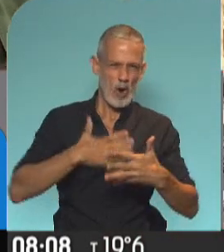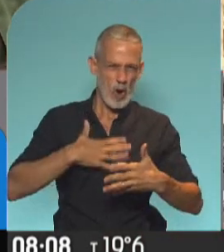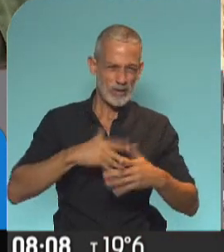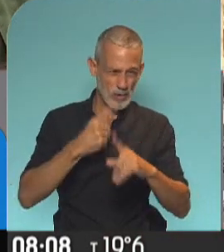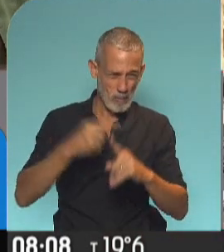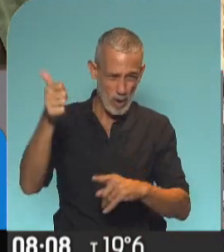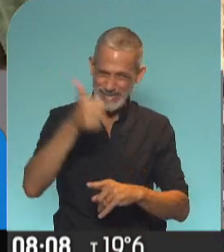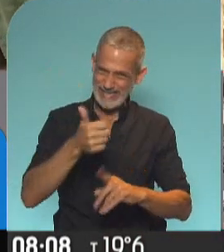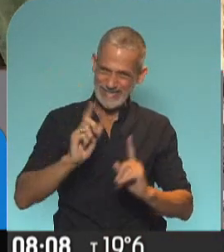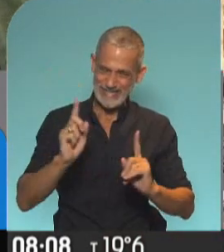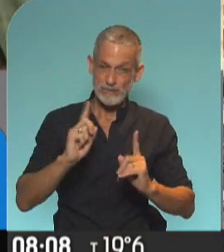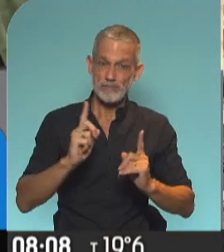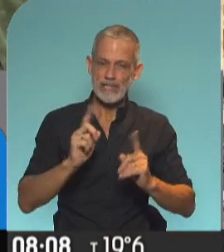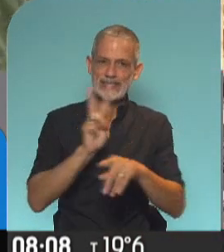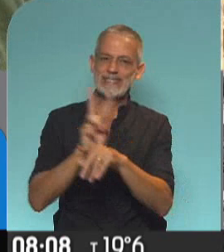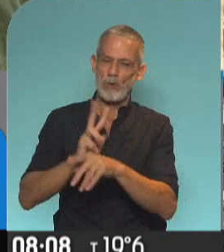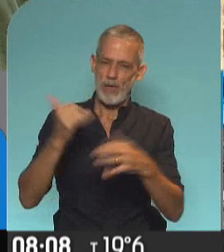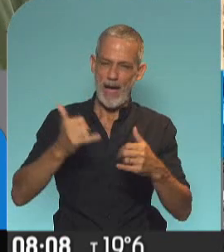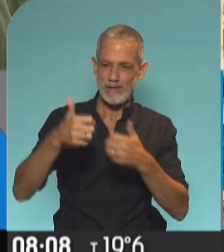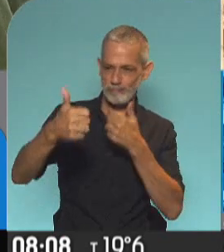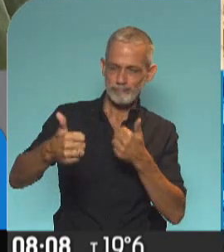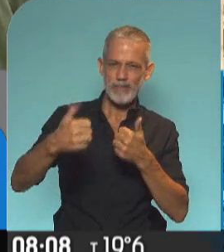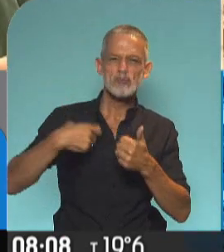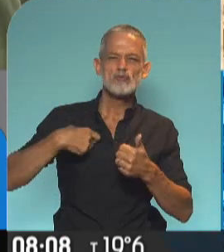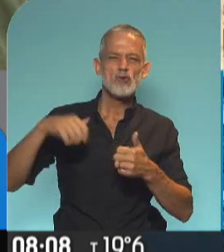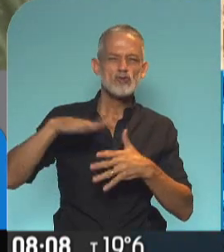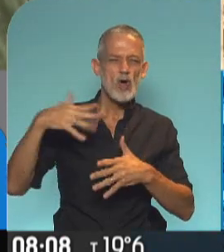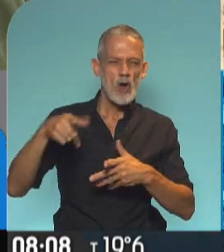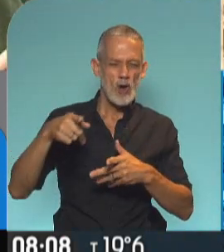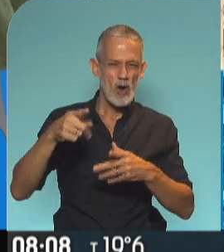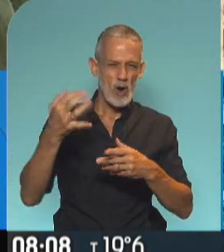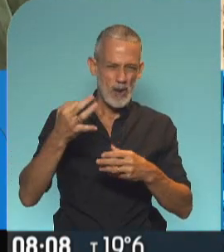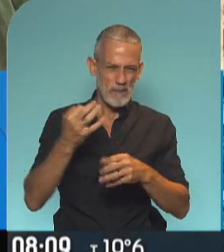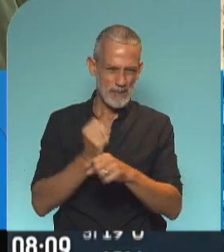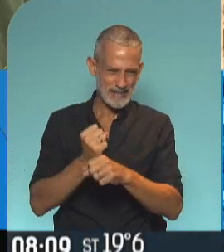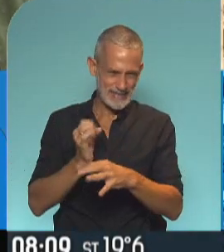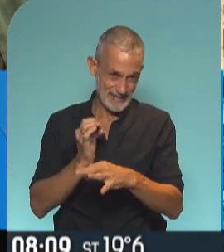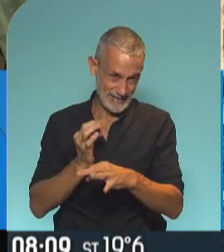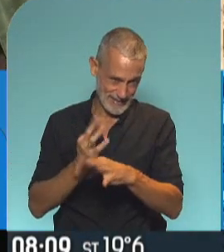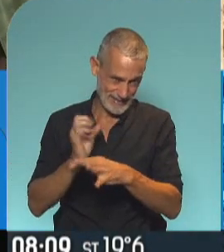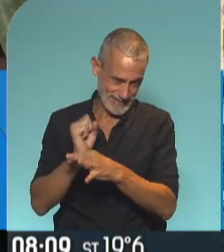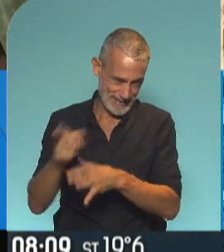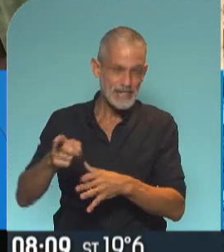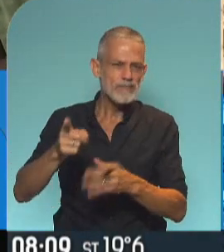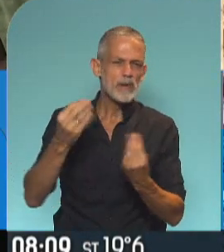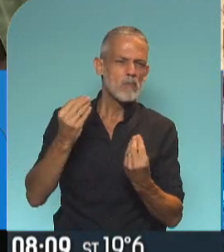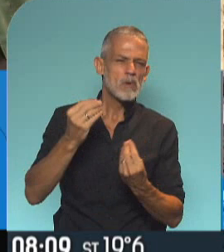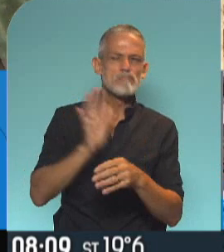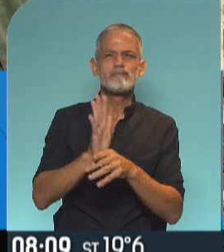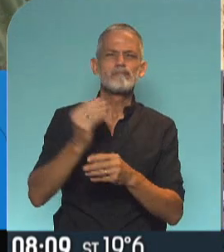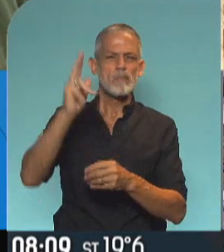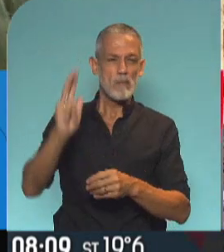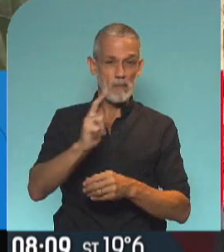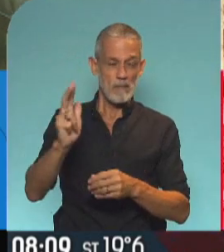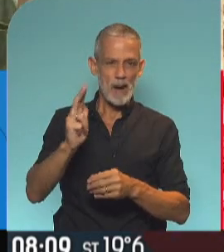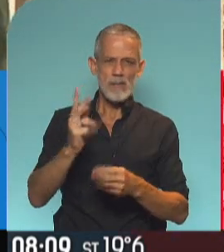enorme operativo de seguridad. Estamos con el sociólogo Fortunato Malimachi, que nos va a ayudar a entender qué significa esta visita del Papa Francisco para